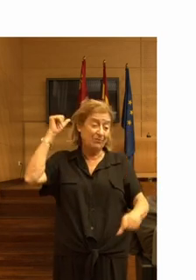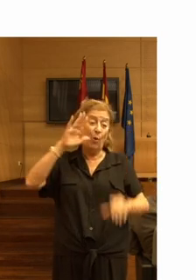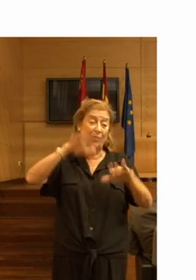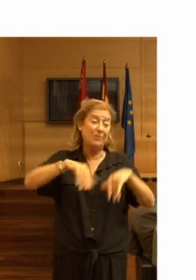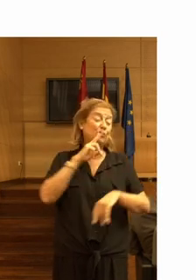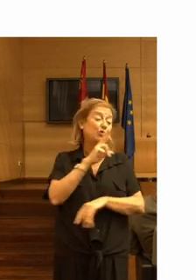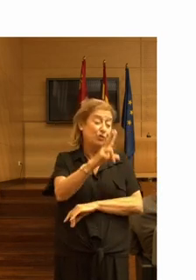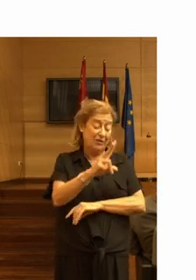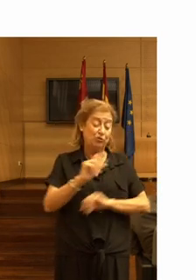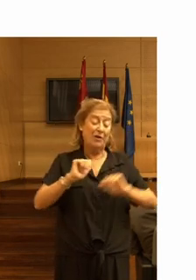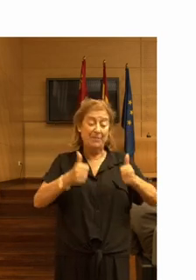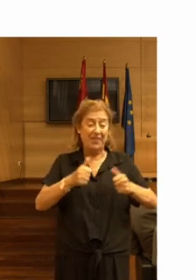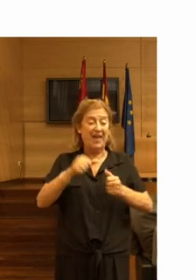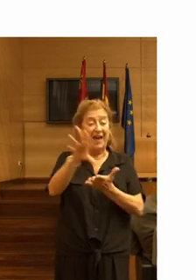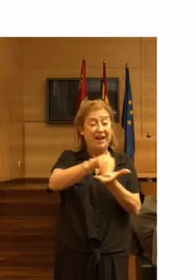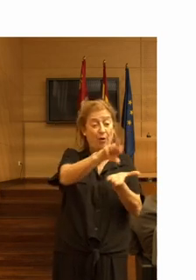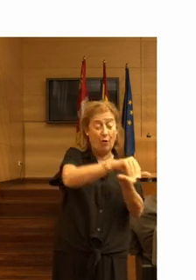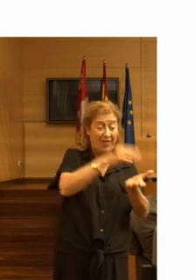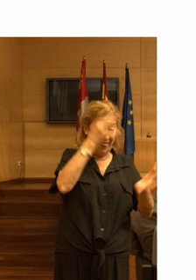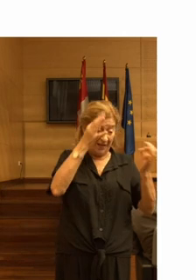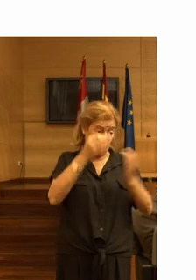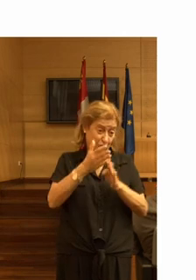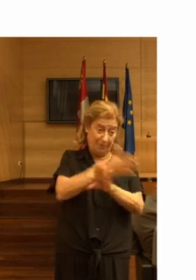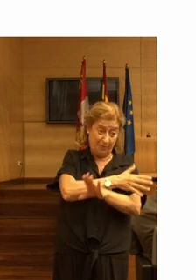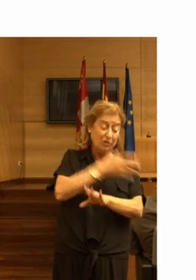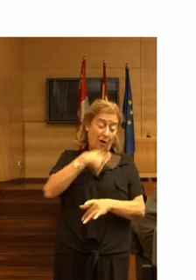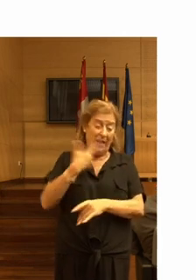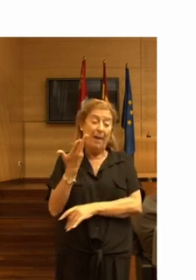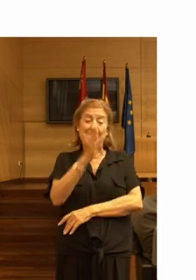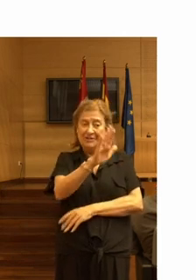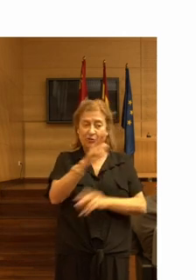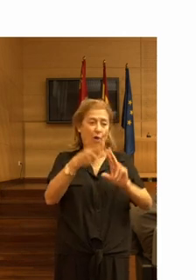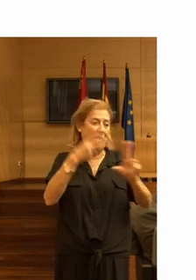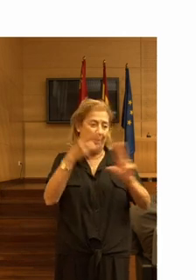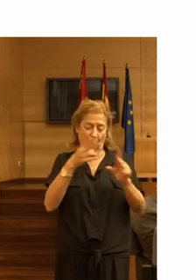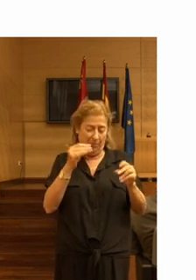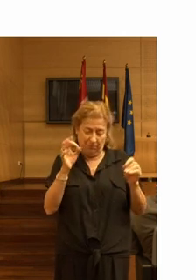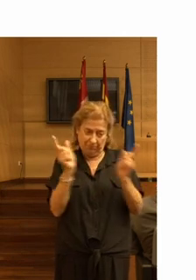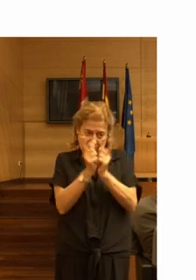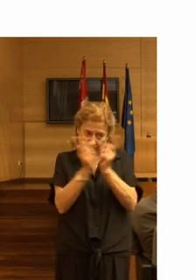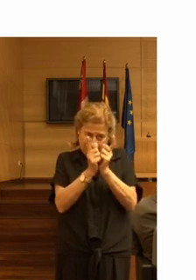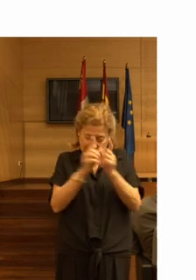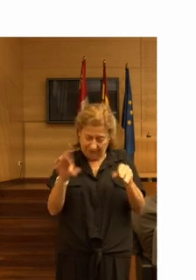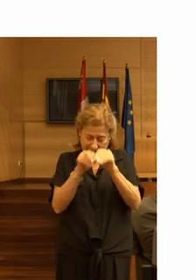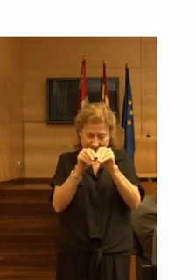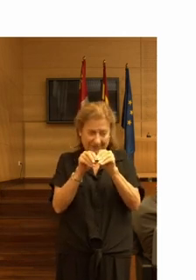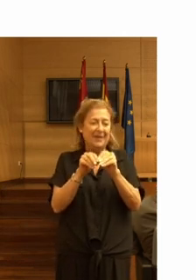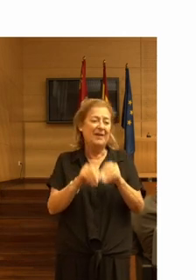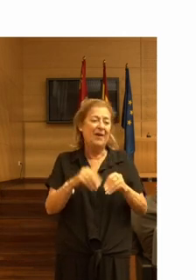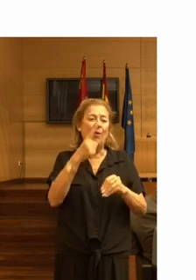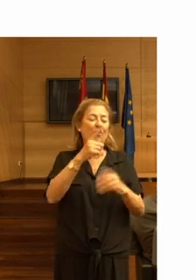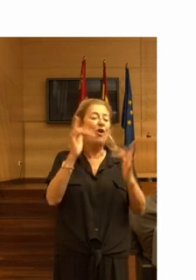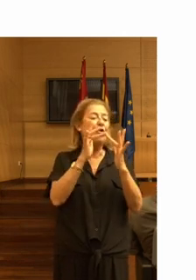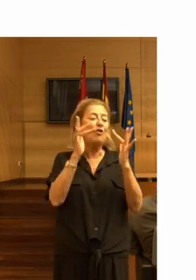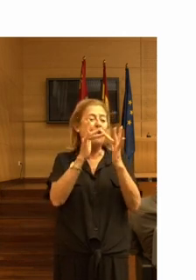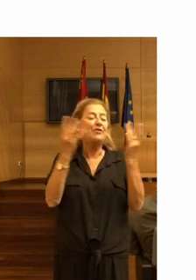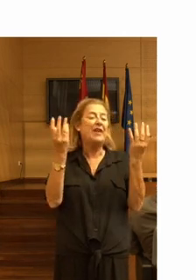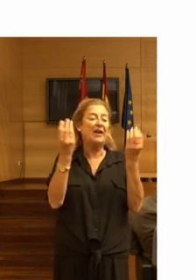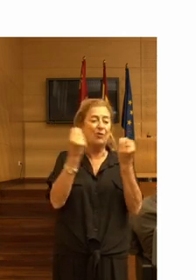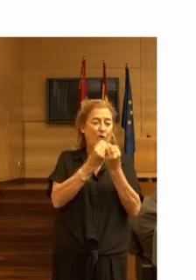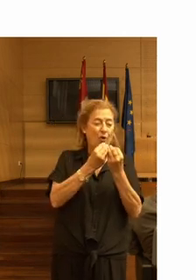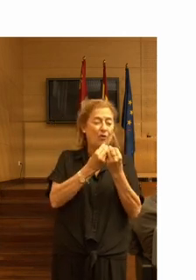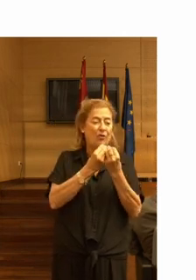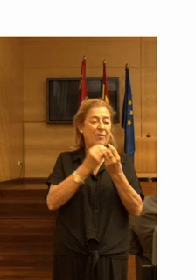2 años empieza por una recogida de datos previos que ahora os presentaré de manera rápida y escueta. Un contacto con los